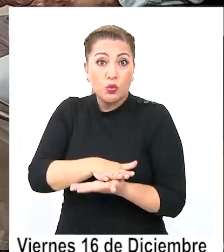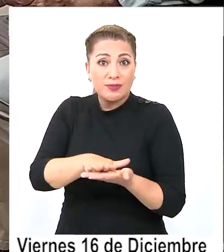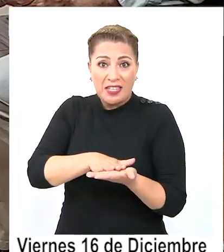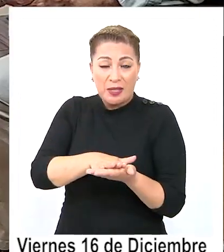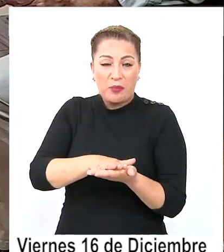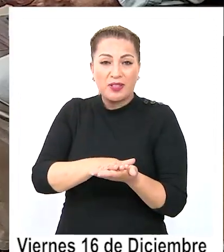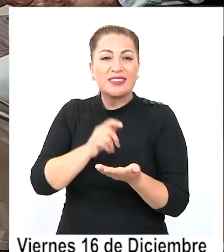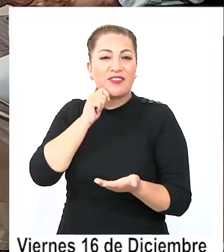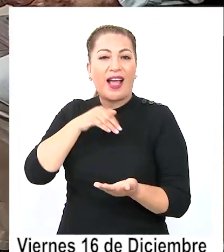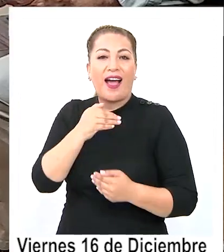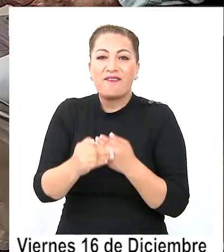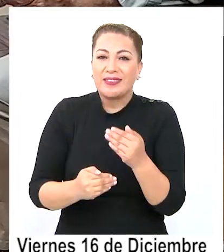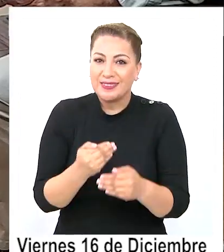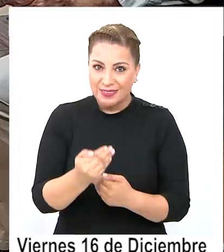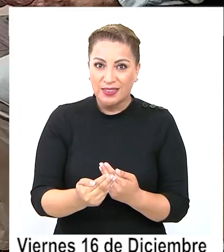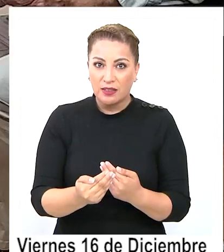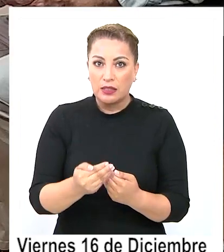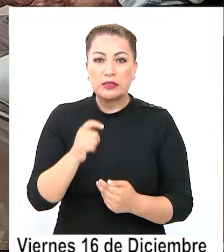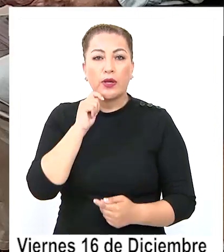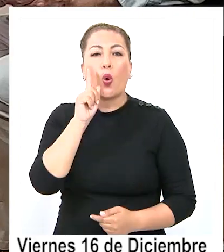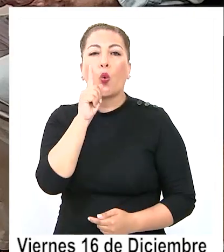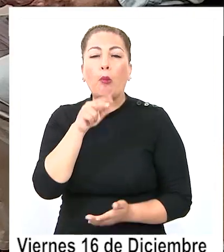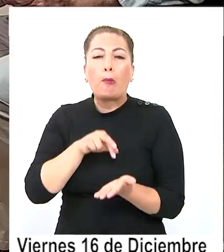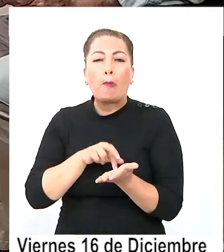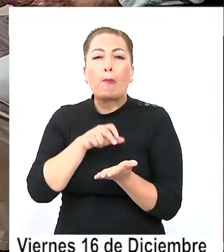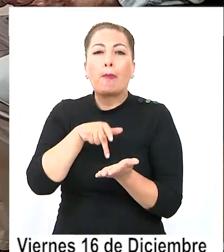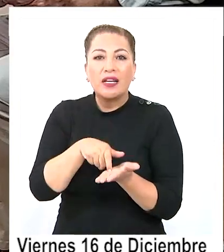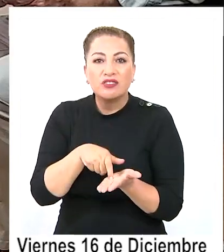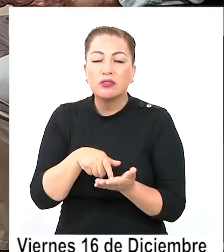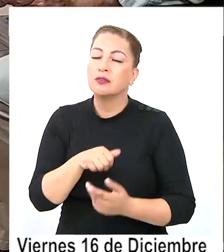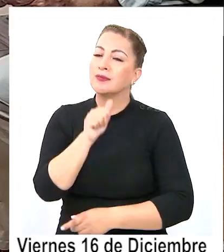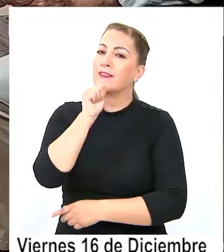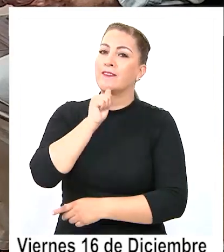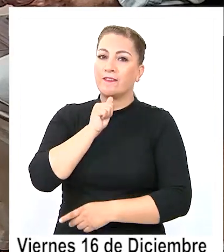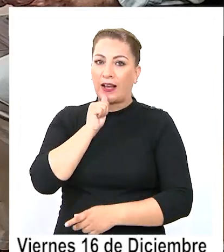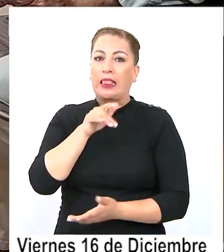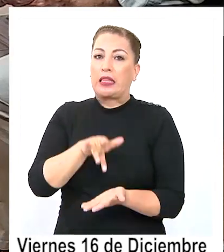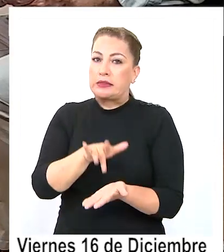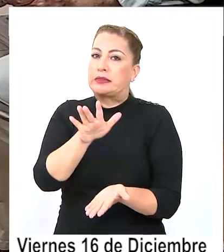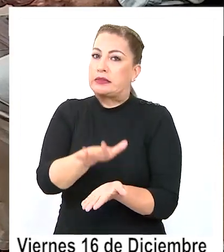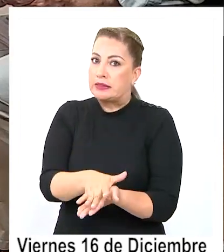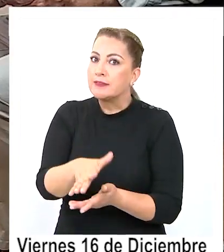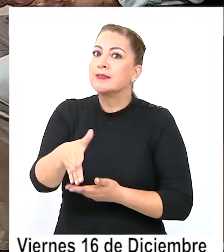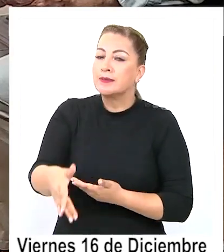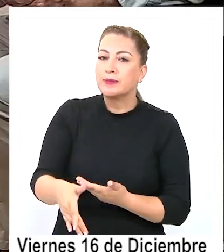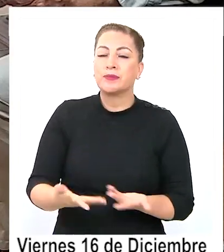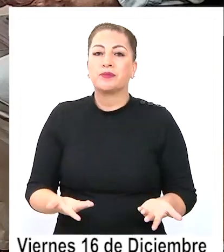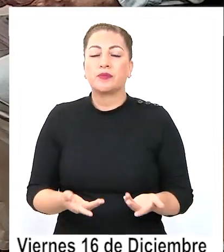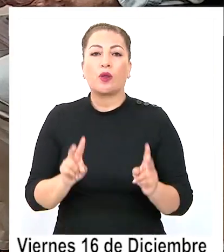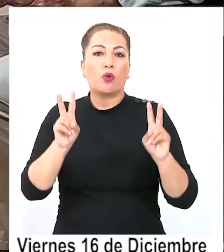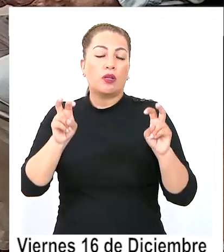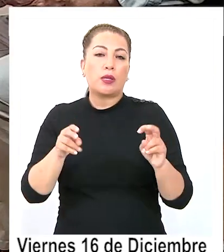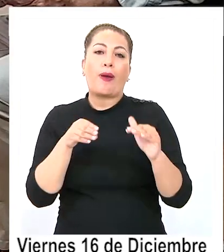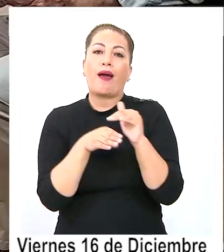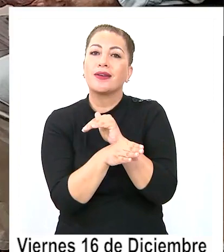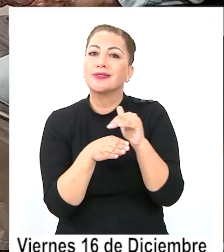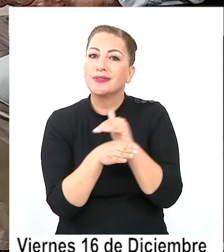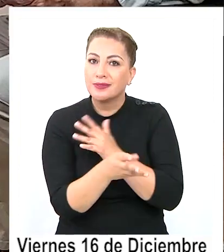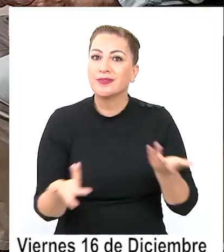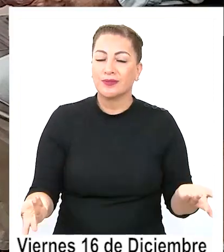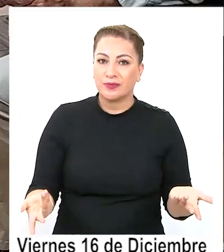de los pasos que se han dado, pero es un paso. Todavía estamos en deuda con temas de